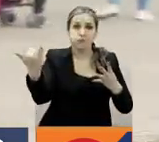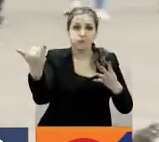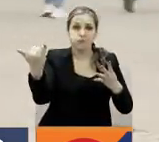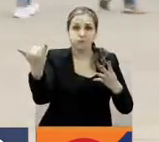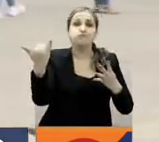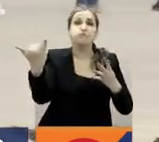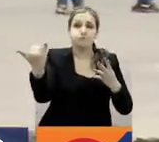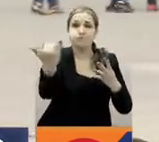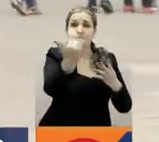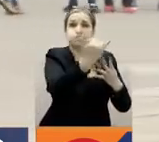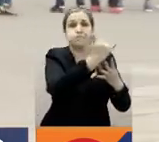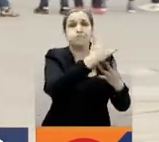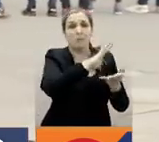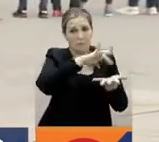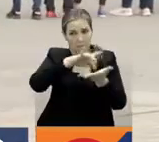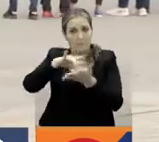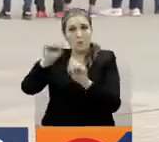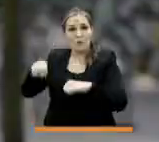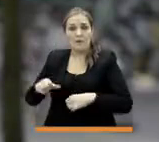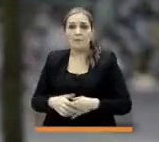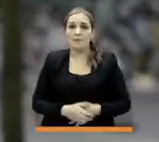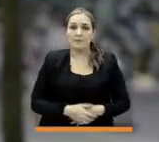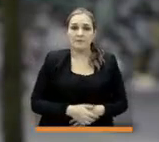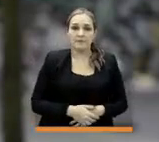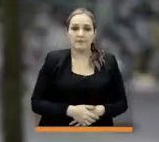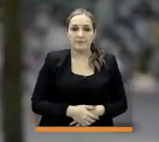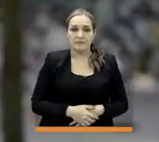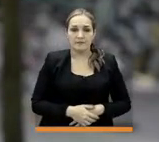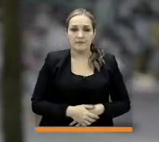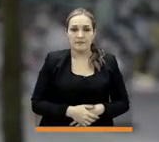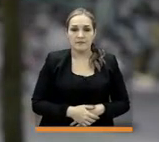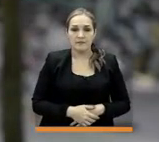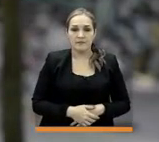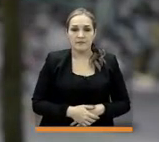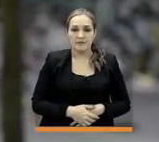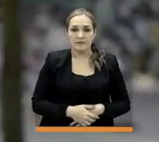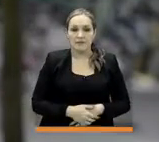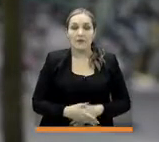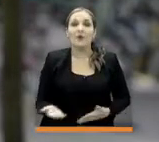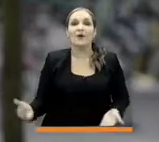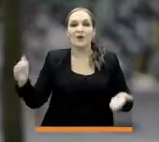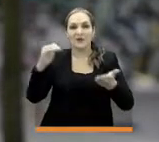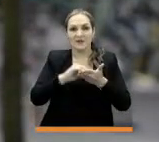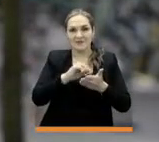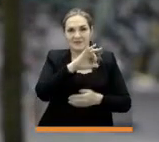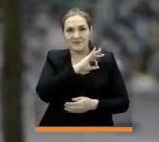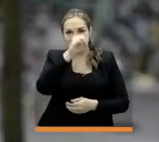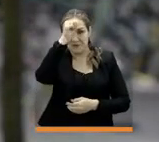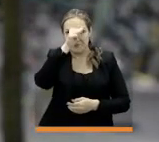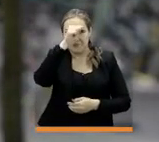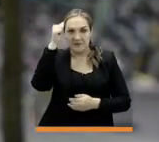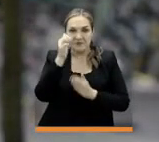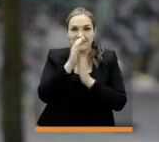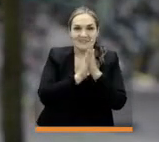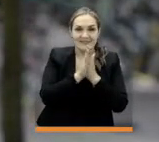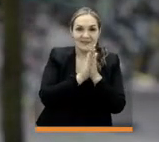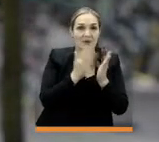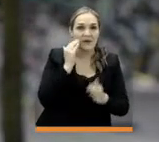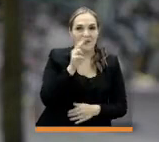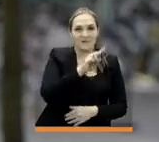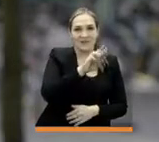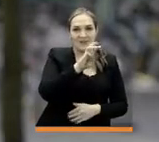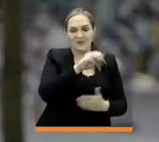la capital sí cuenta con dosis suficientes. Vuelve el gran fin de, del 28 al 30 de